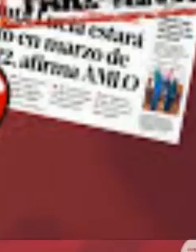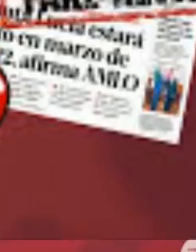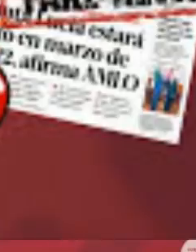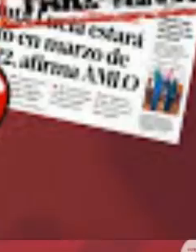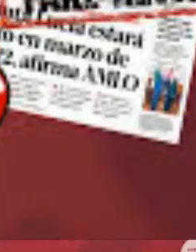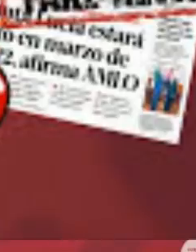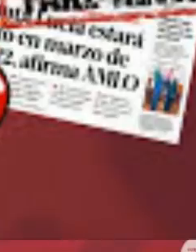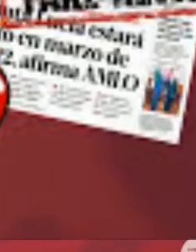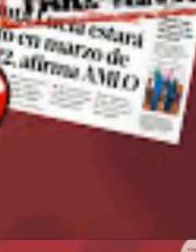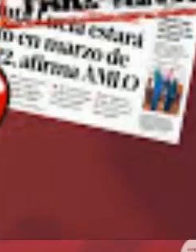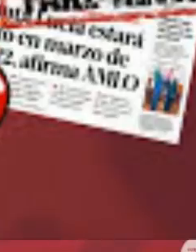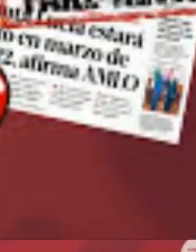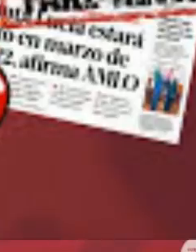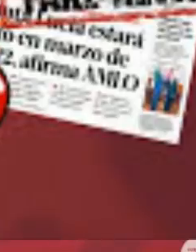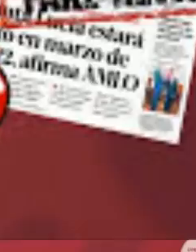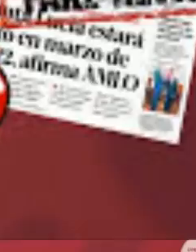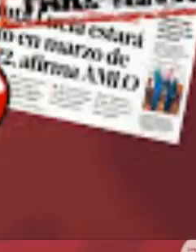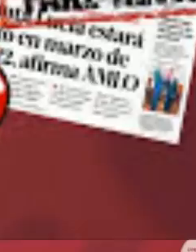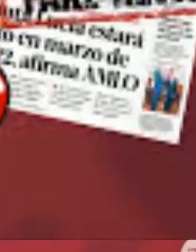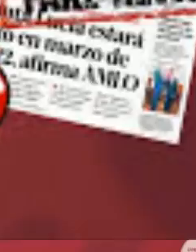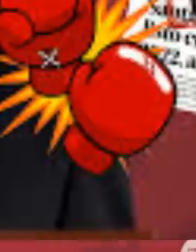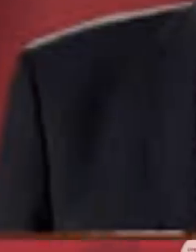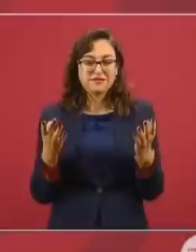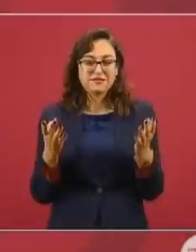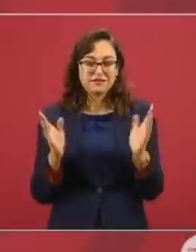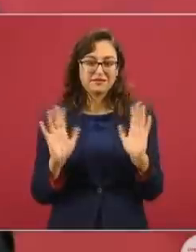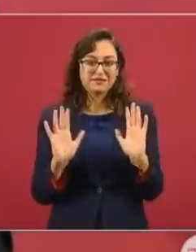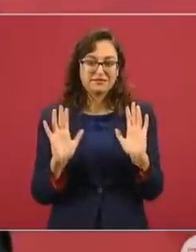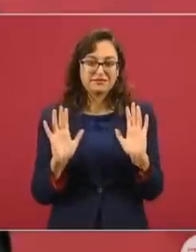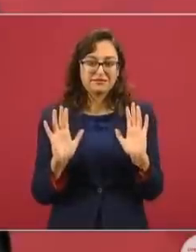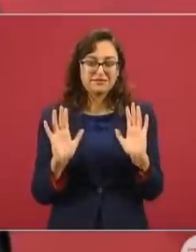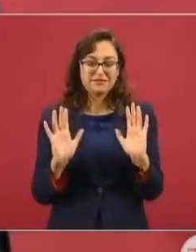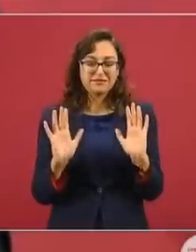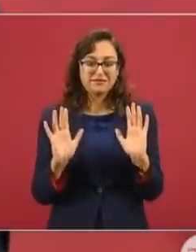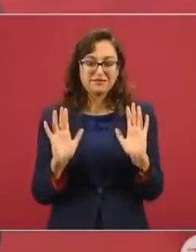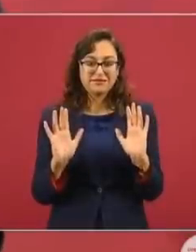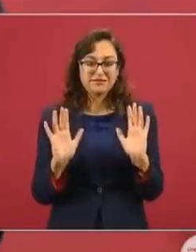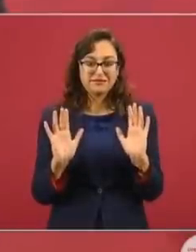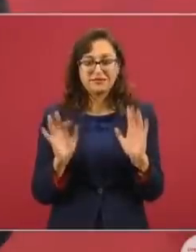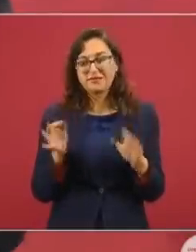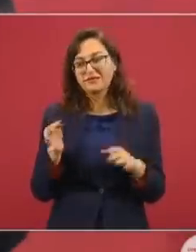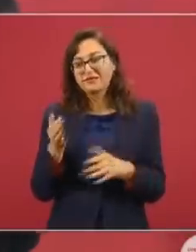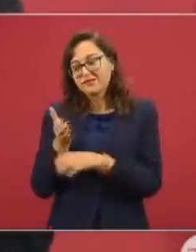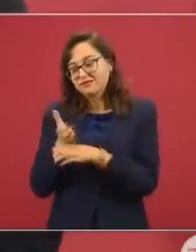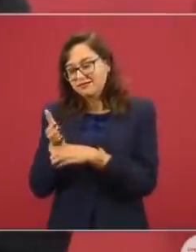Conseguía uno el periódico, y ya pues, con un café,